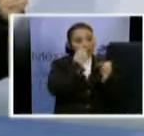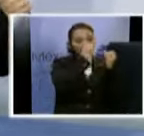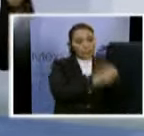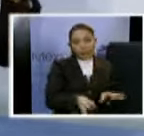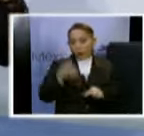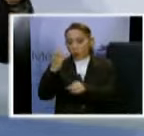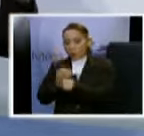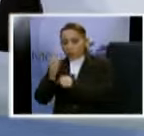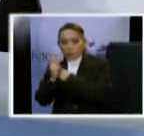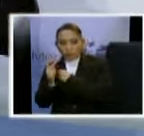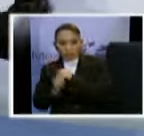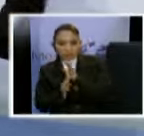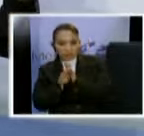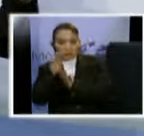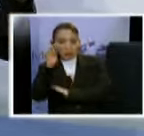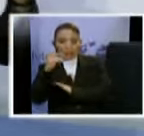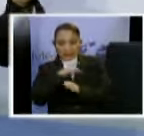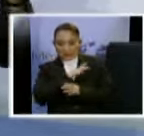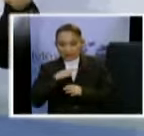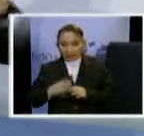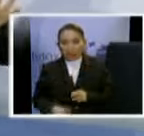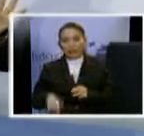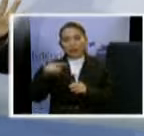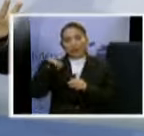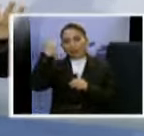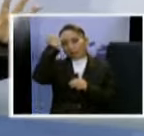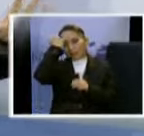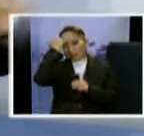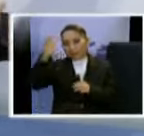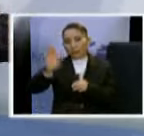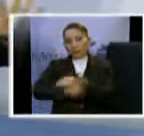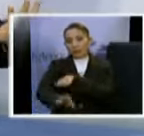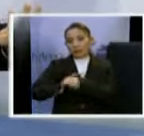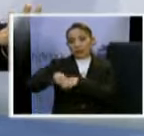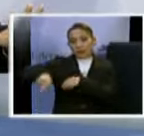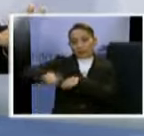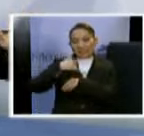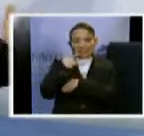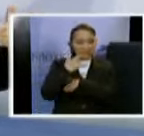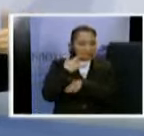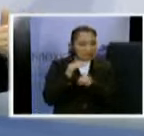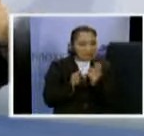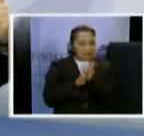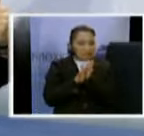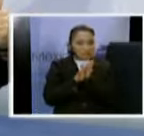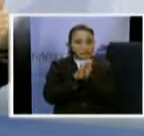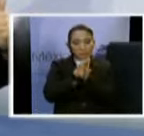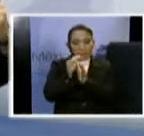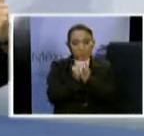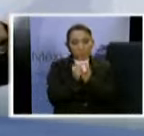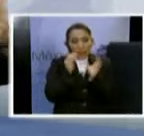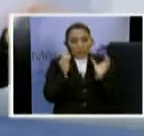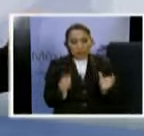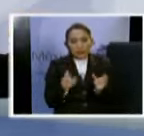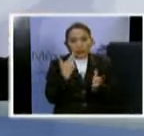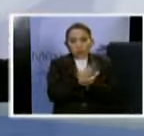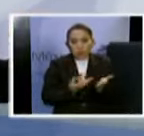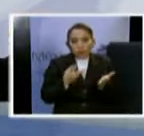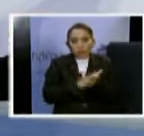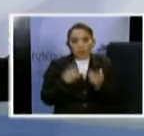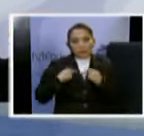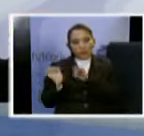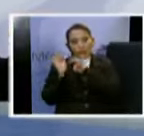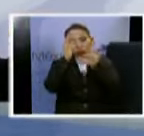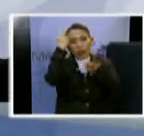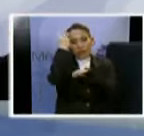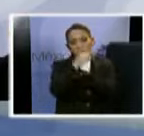el 4º país, los crecimientos, China, Brasil, la India y luego México, con este pequeño esfuerzo han aumentado, casi se han duplicado los mexicanos que